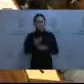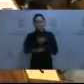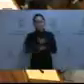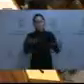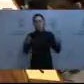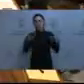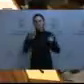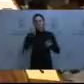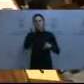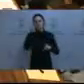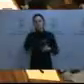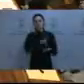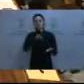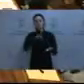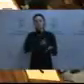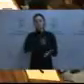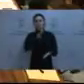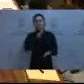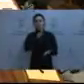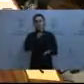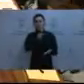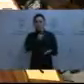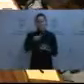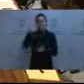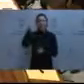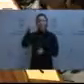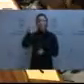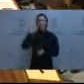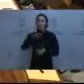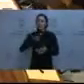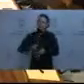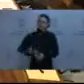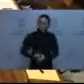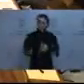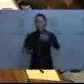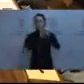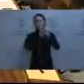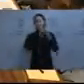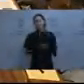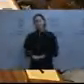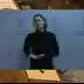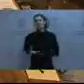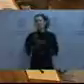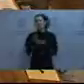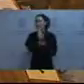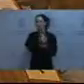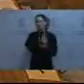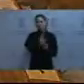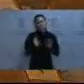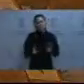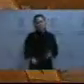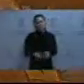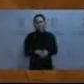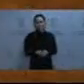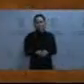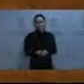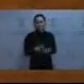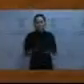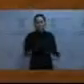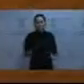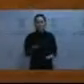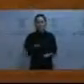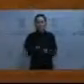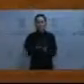la interpelación que a esta misma Cámara traje ya hace unas fechas, traigo ahora la inevitable moción subsiguiente. Y les voy a pedir a